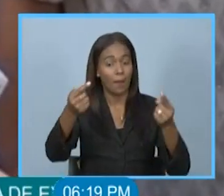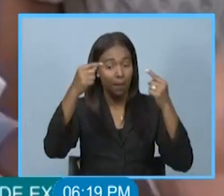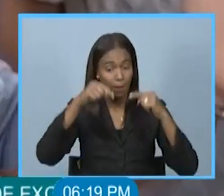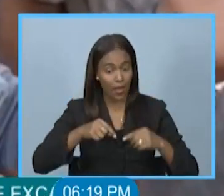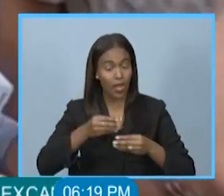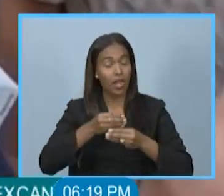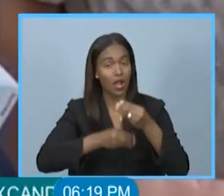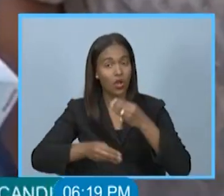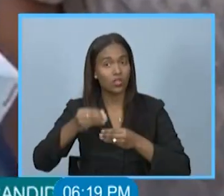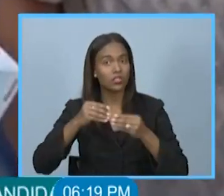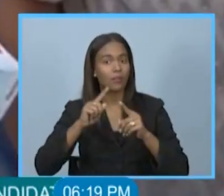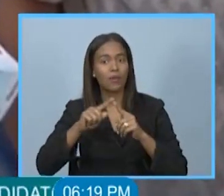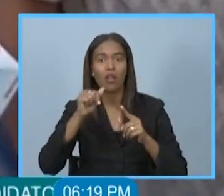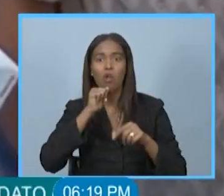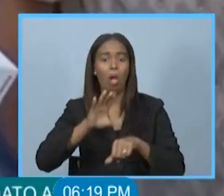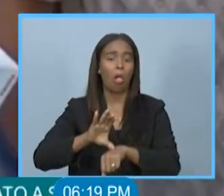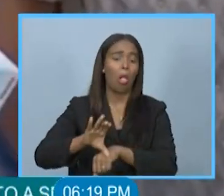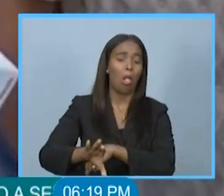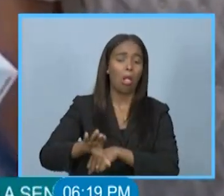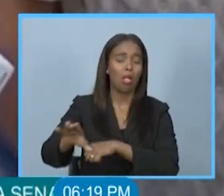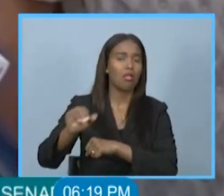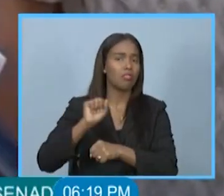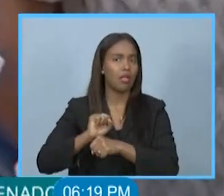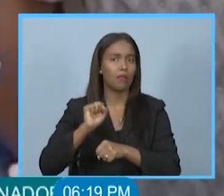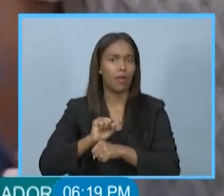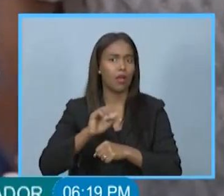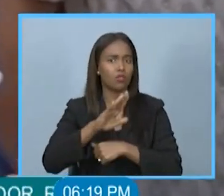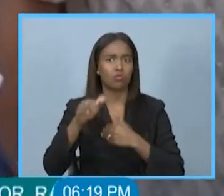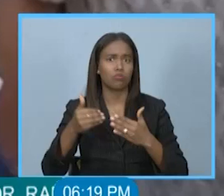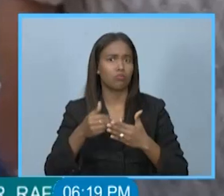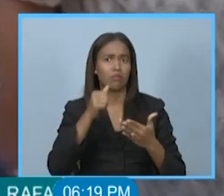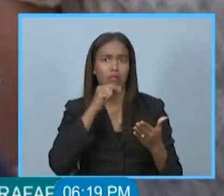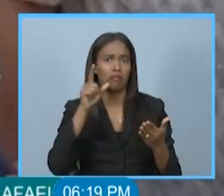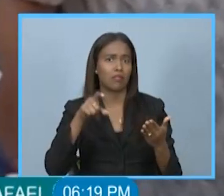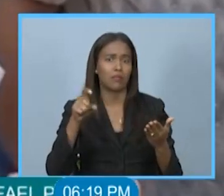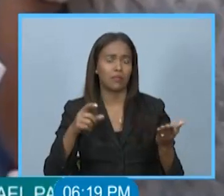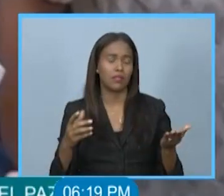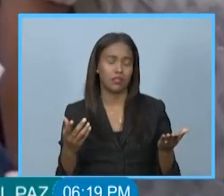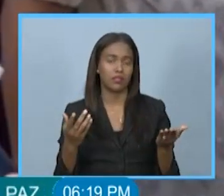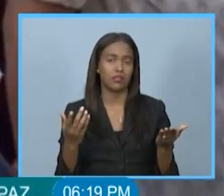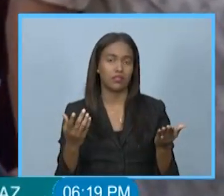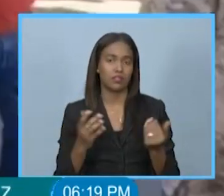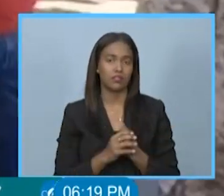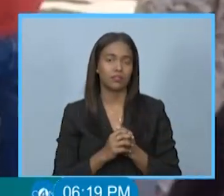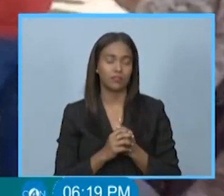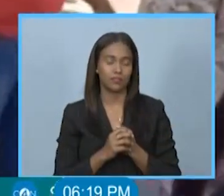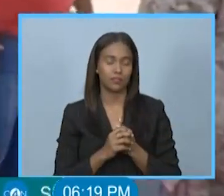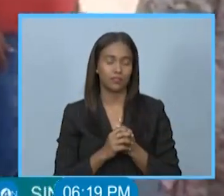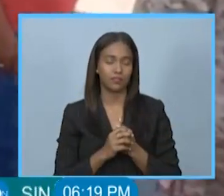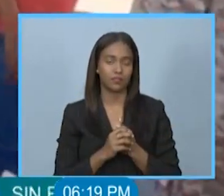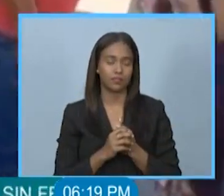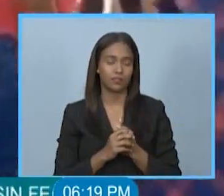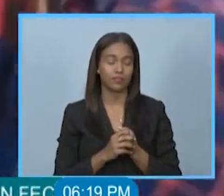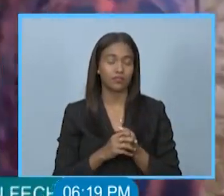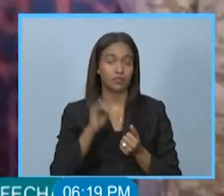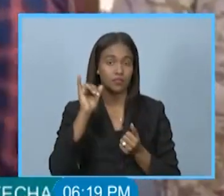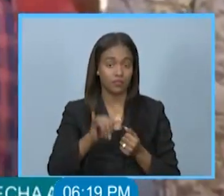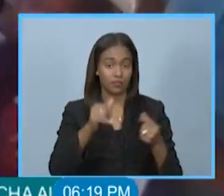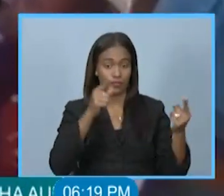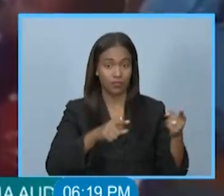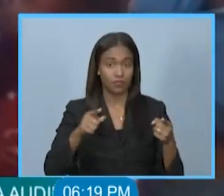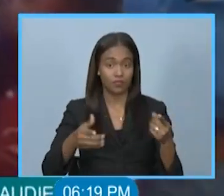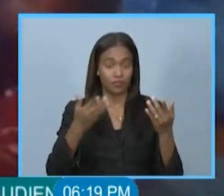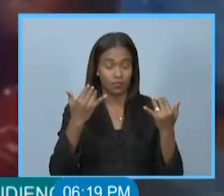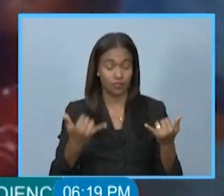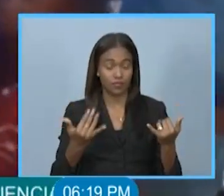negocio Pero no no obligar a los comerciantes a todos ponernos entre la espada y la pared esto que está pasando